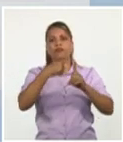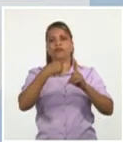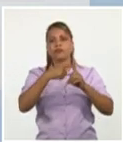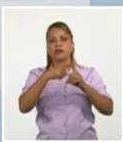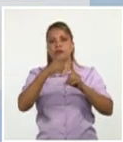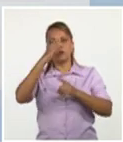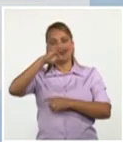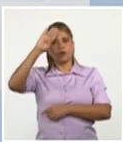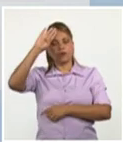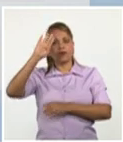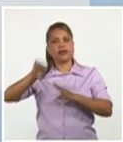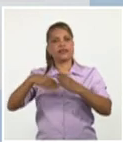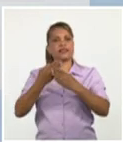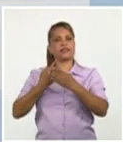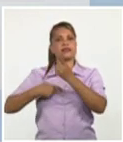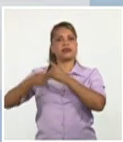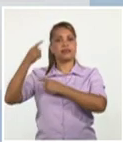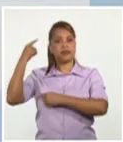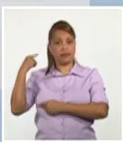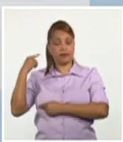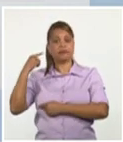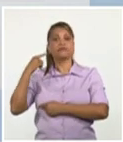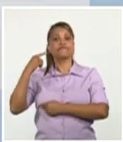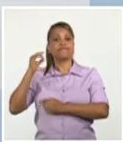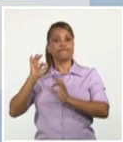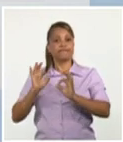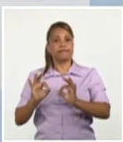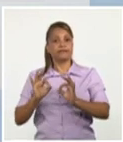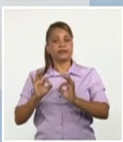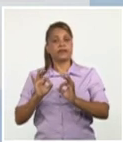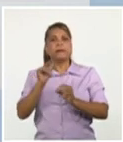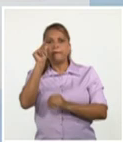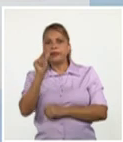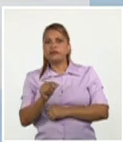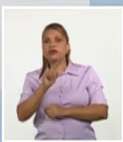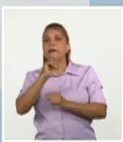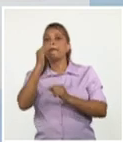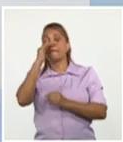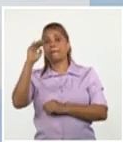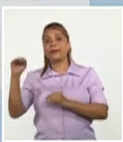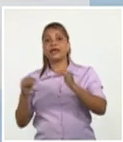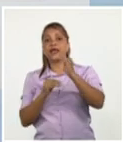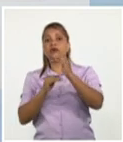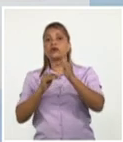En el día de ayer, pues realmente eran pacientes menores de 20 años de edad.